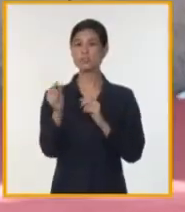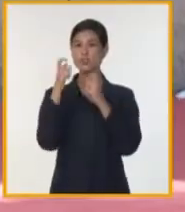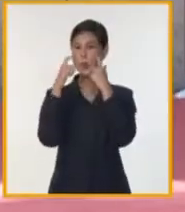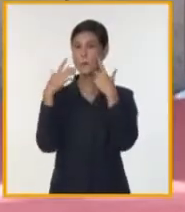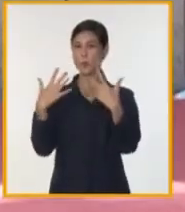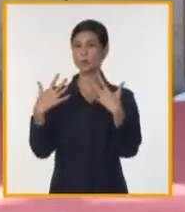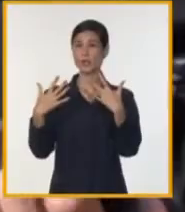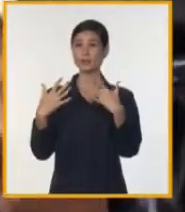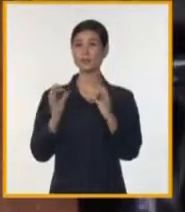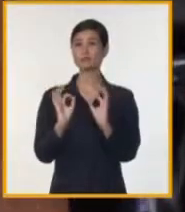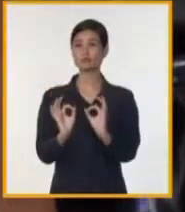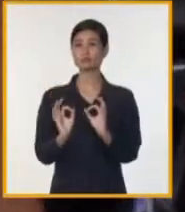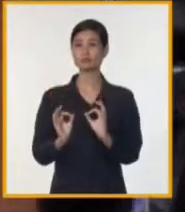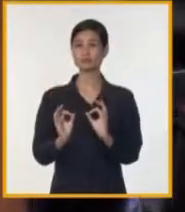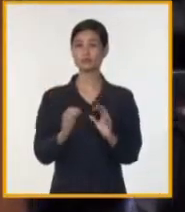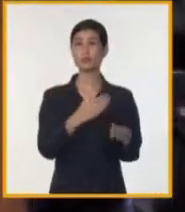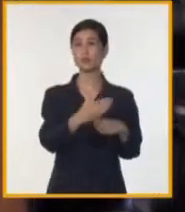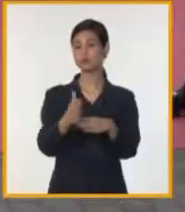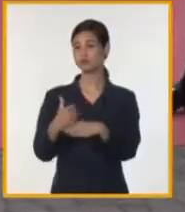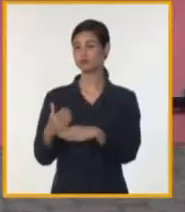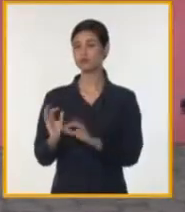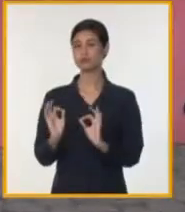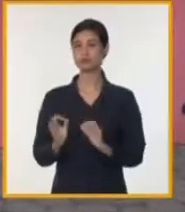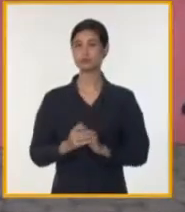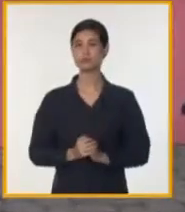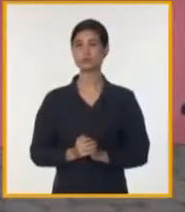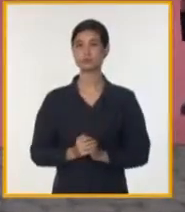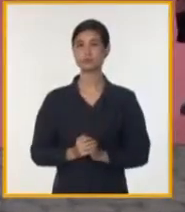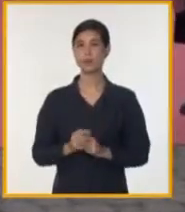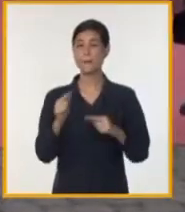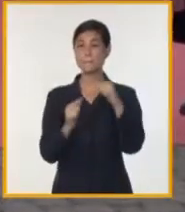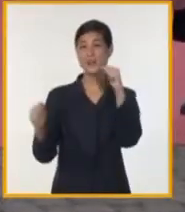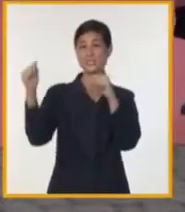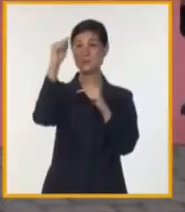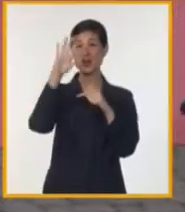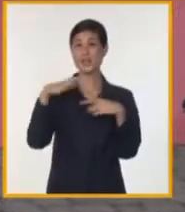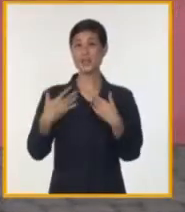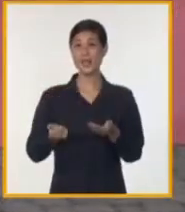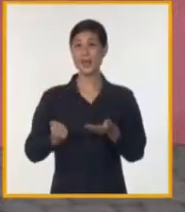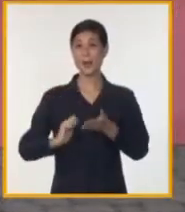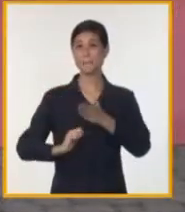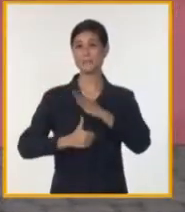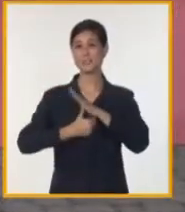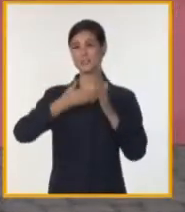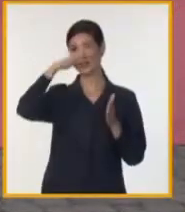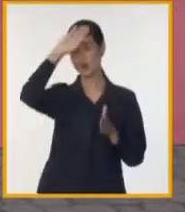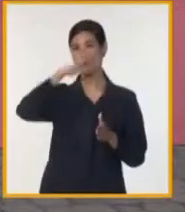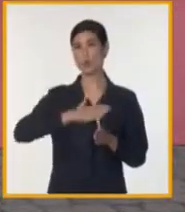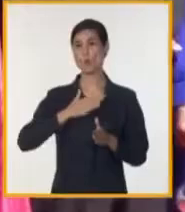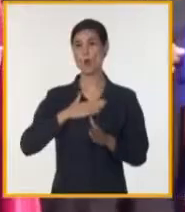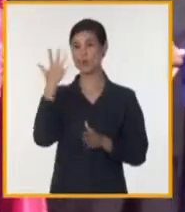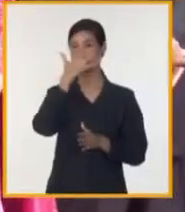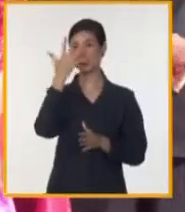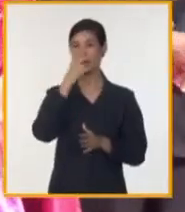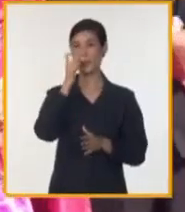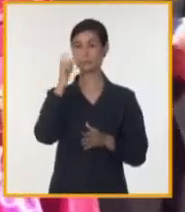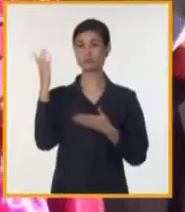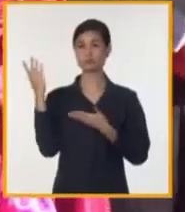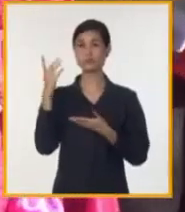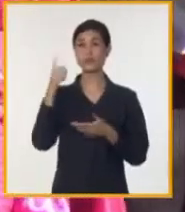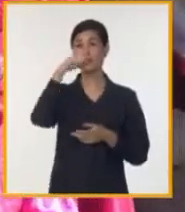otros altos dignatarios, entre ellos el vicepresidente cubano Salvador Valdés Mesa. Presentes también